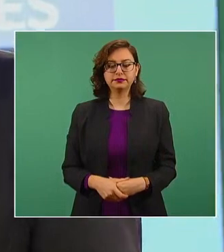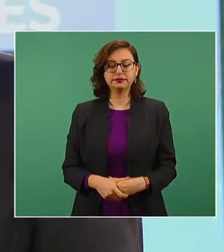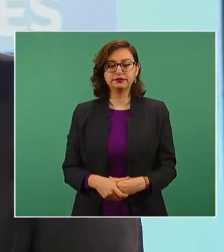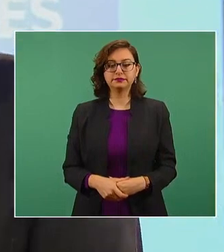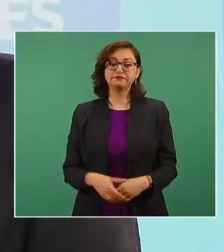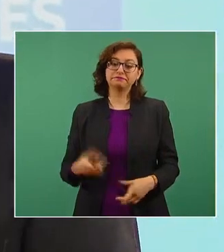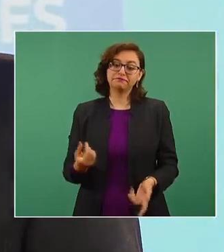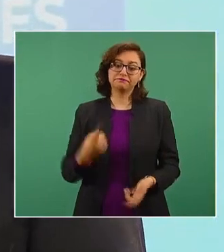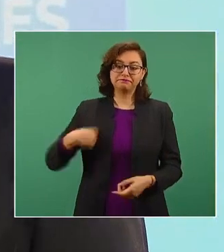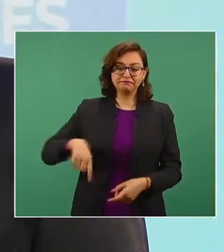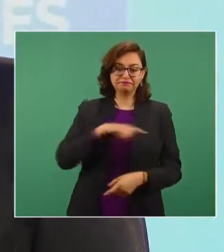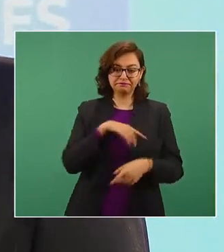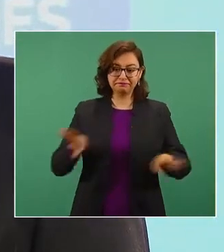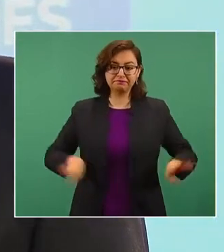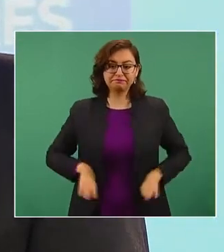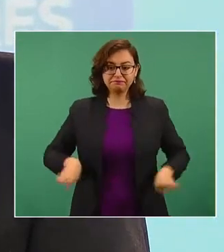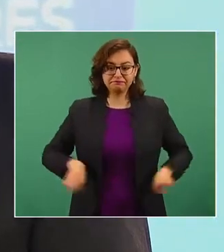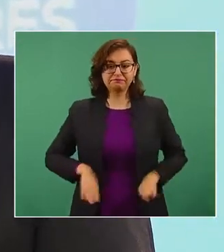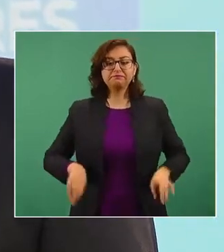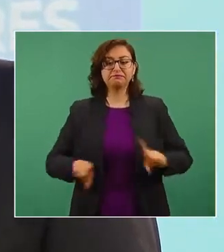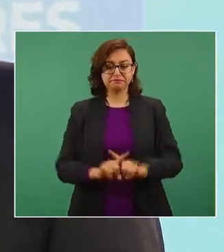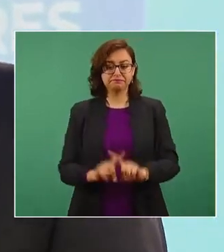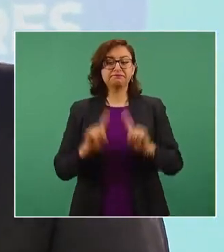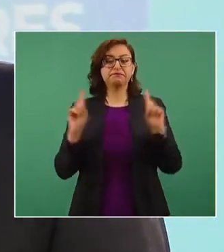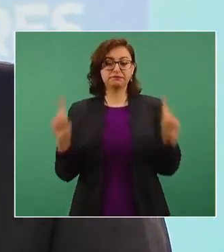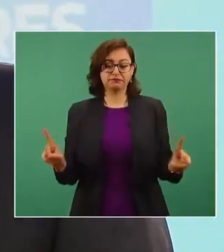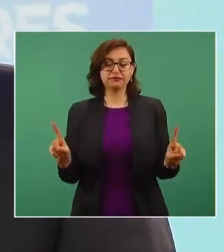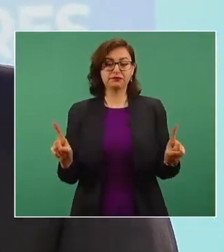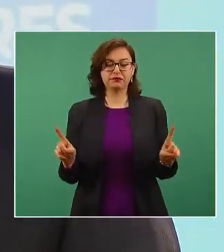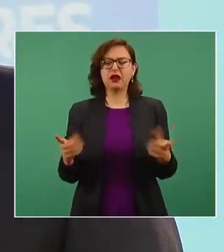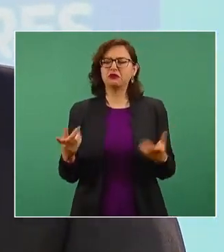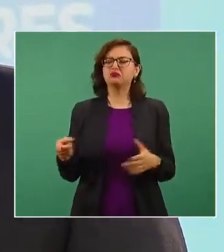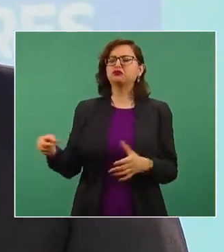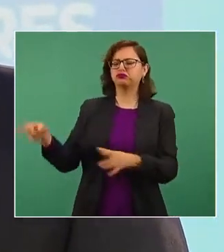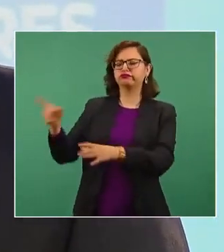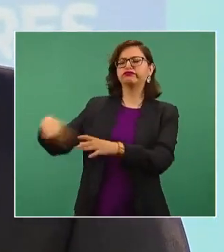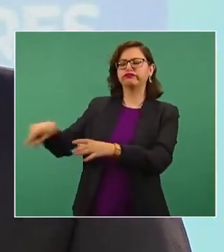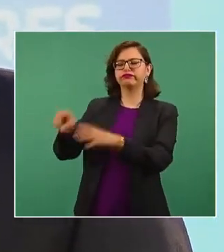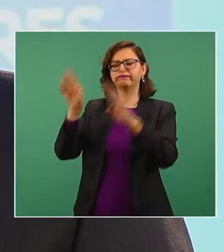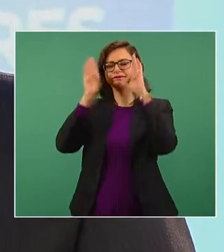Somos distintos a los conservadores,